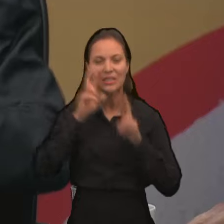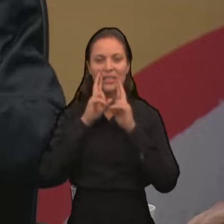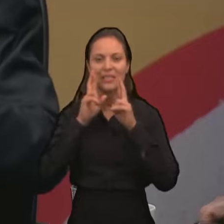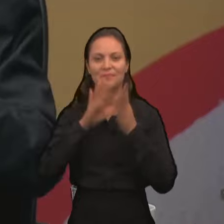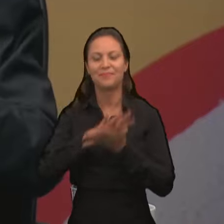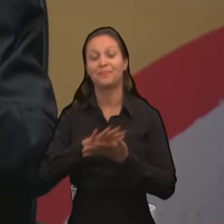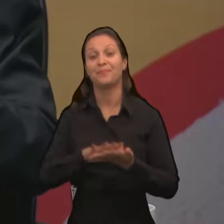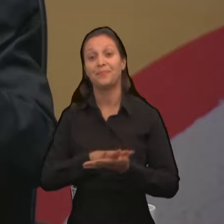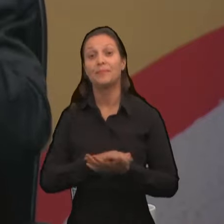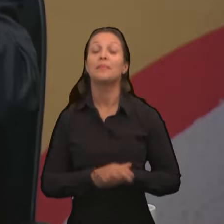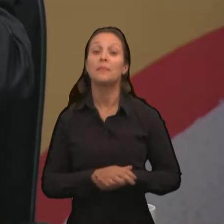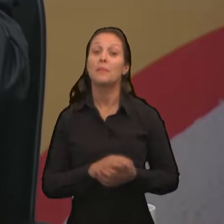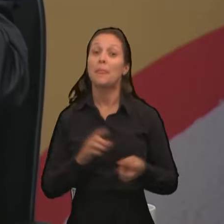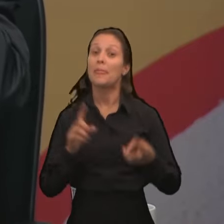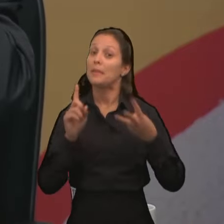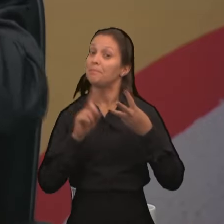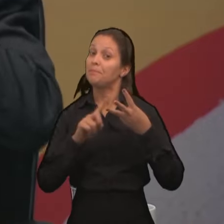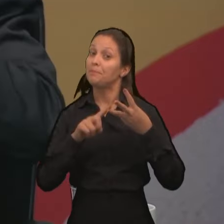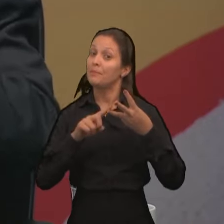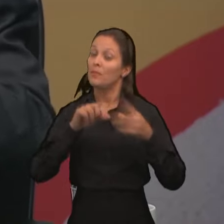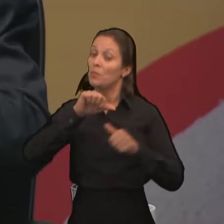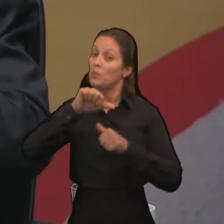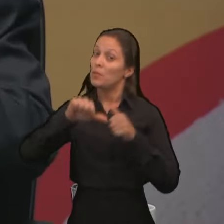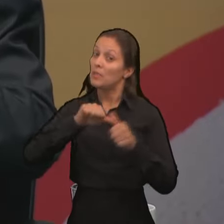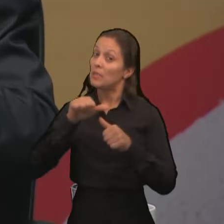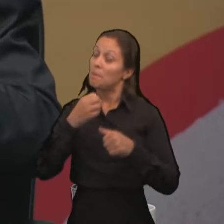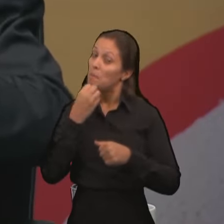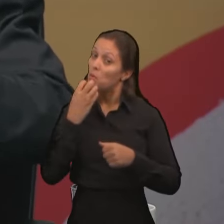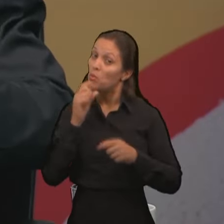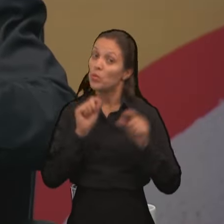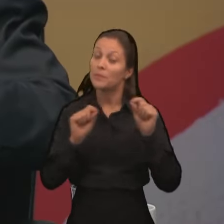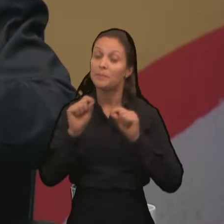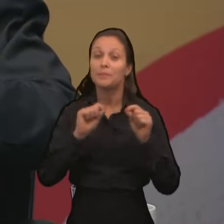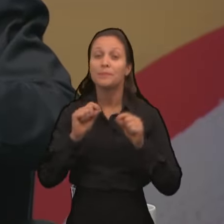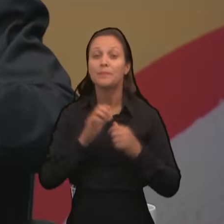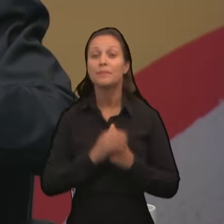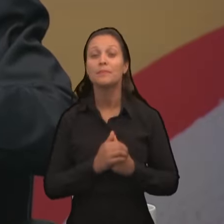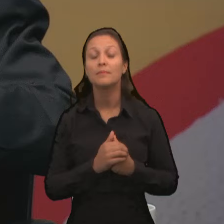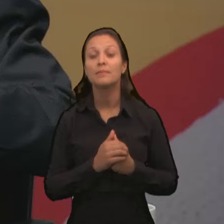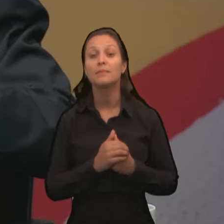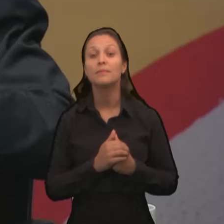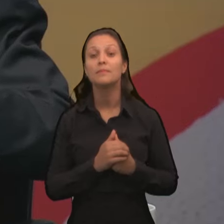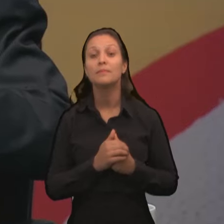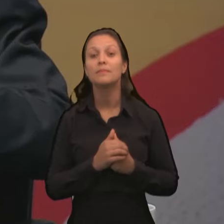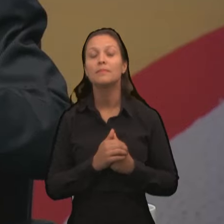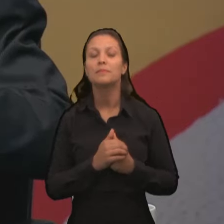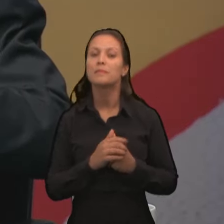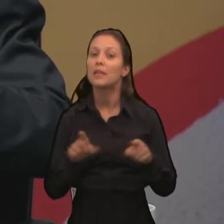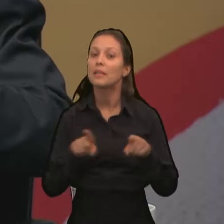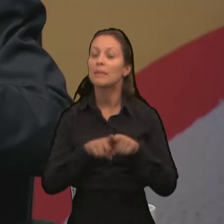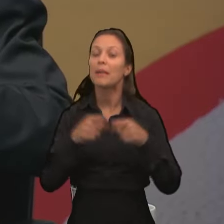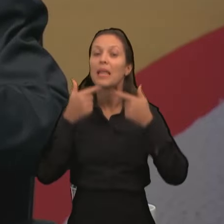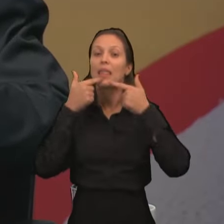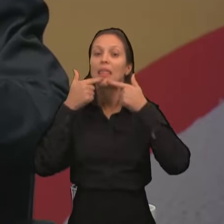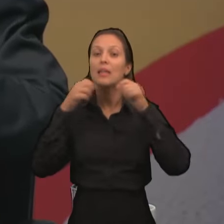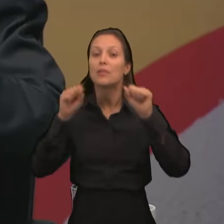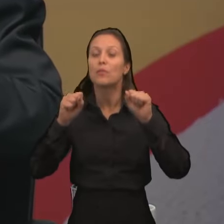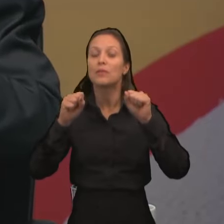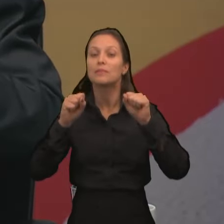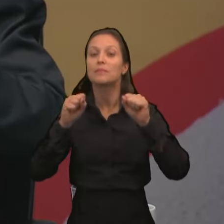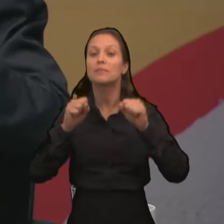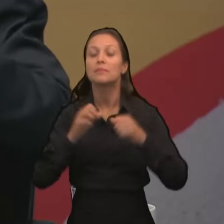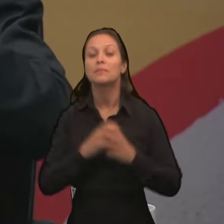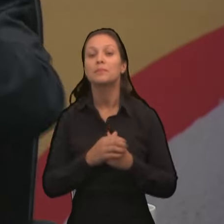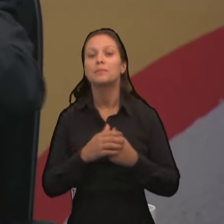que pueda hacer, también puede trabajar con la inteligencia artificial. La tercera transformación extraordinaria es la que se refiere al